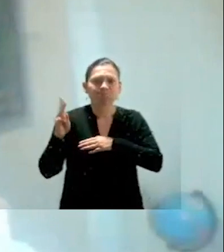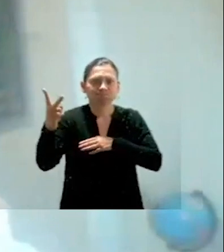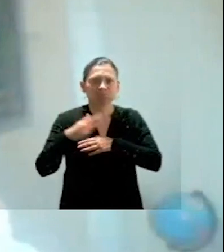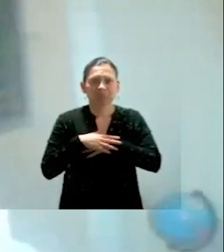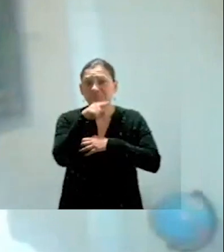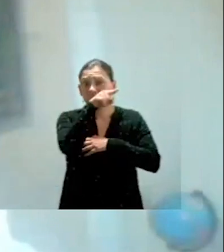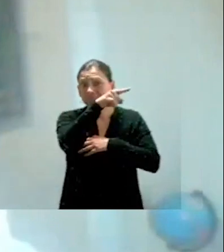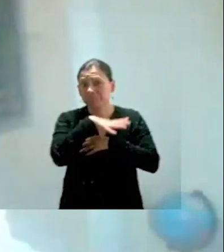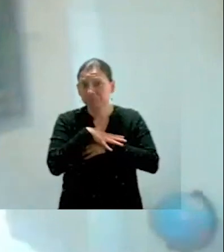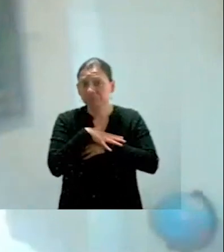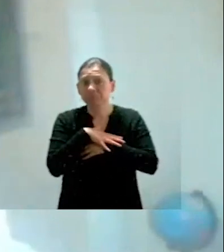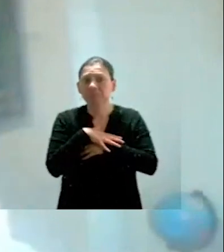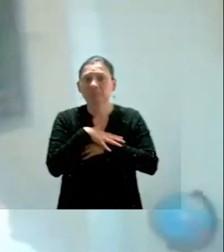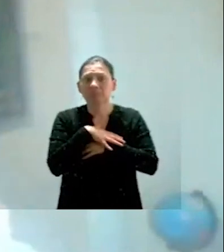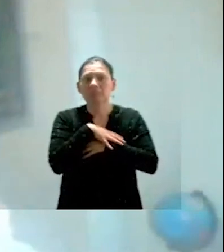hablando